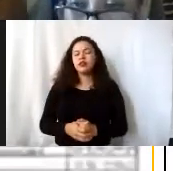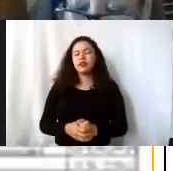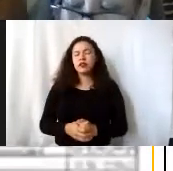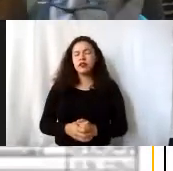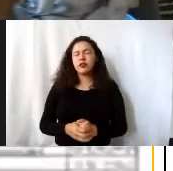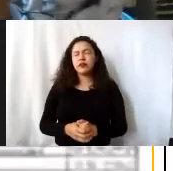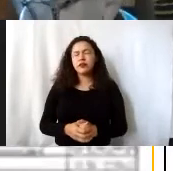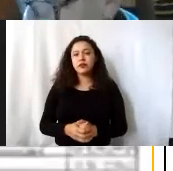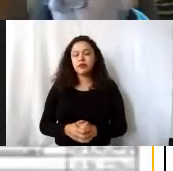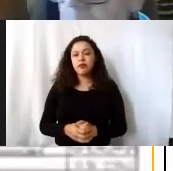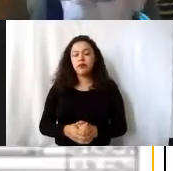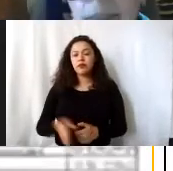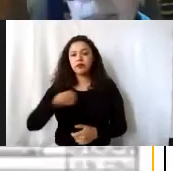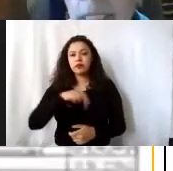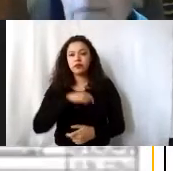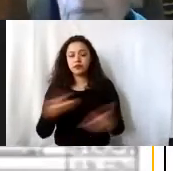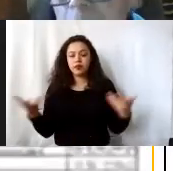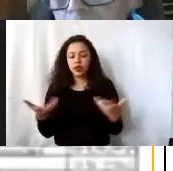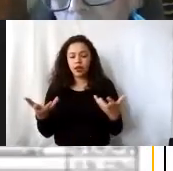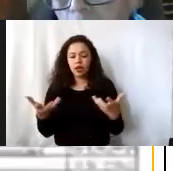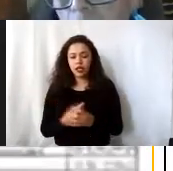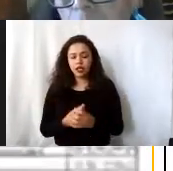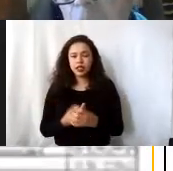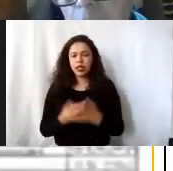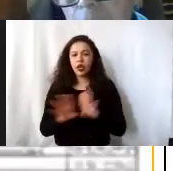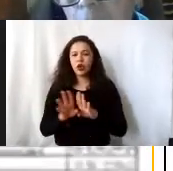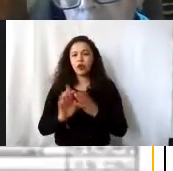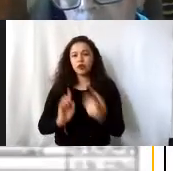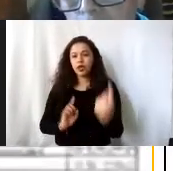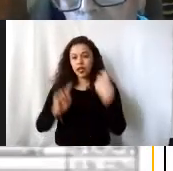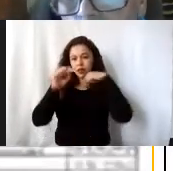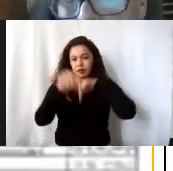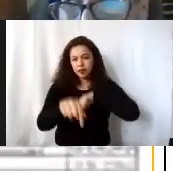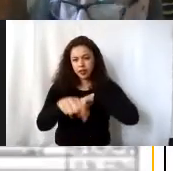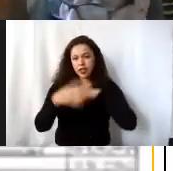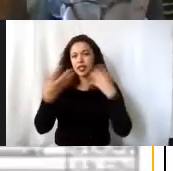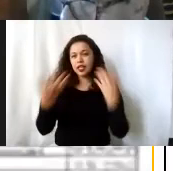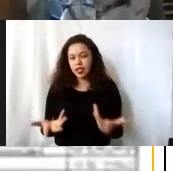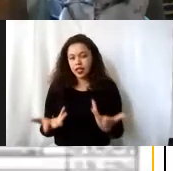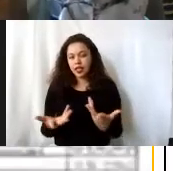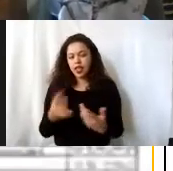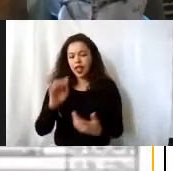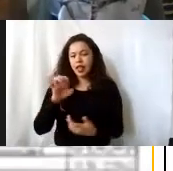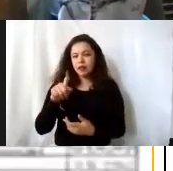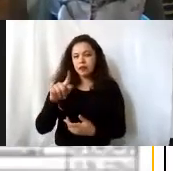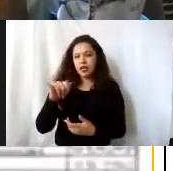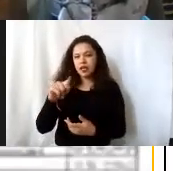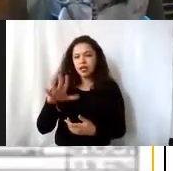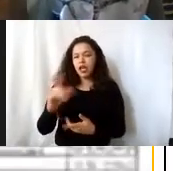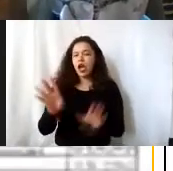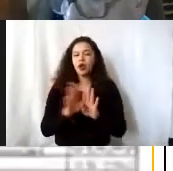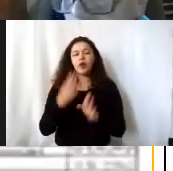pues crear esa empatía, ese rapport con la gente,